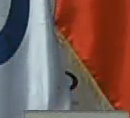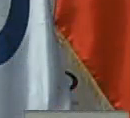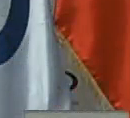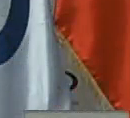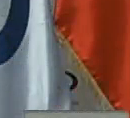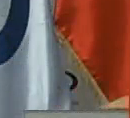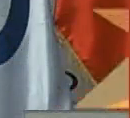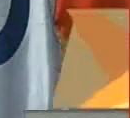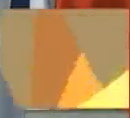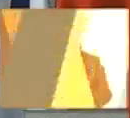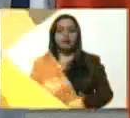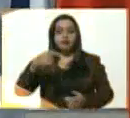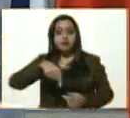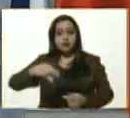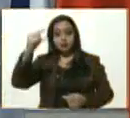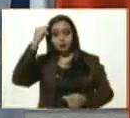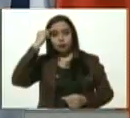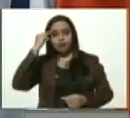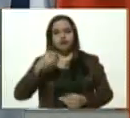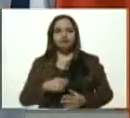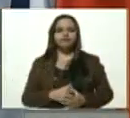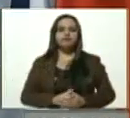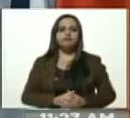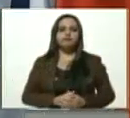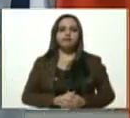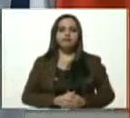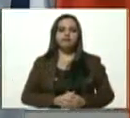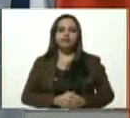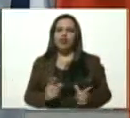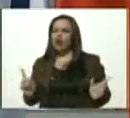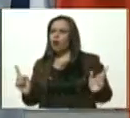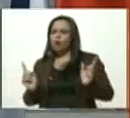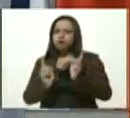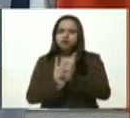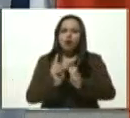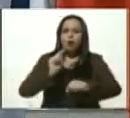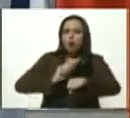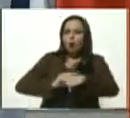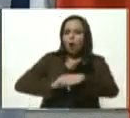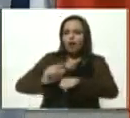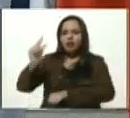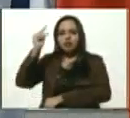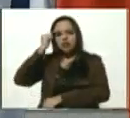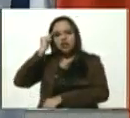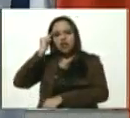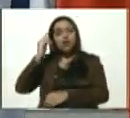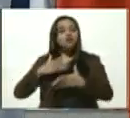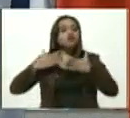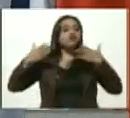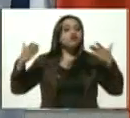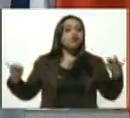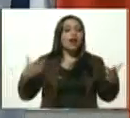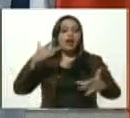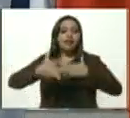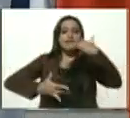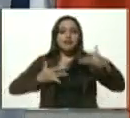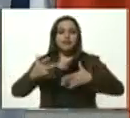Para el día de hoy, a pocas horas, días de un gran